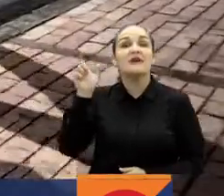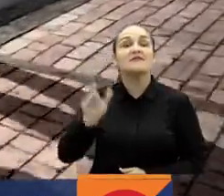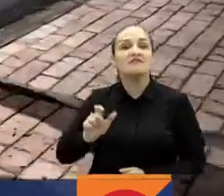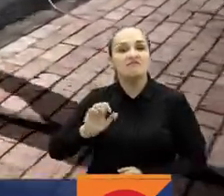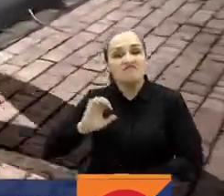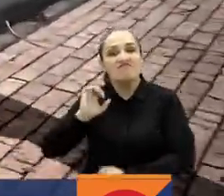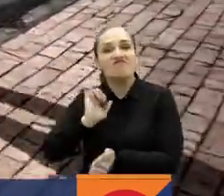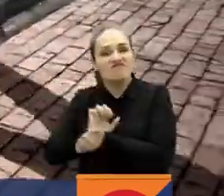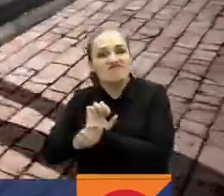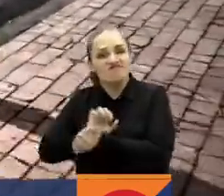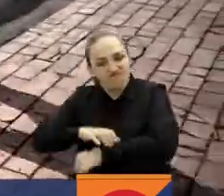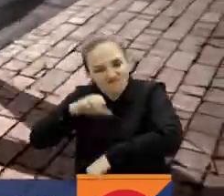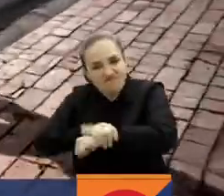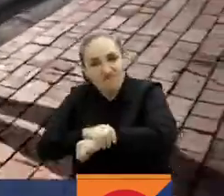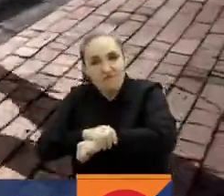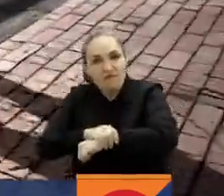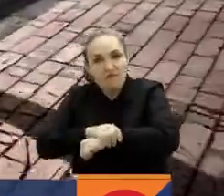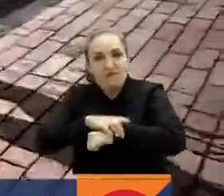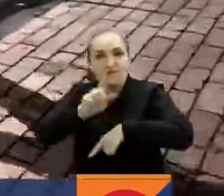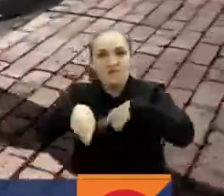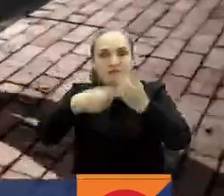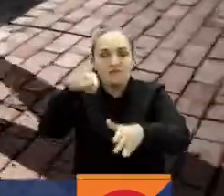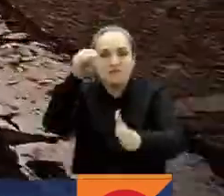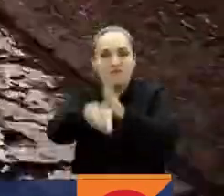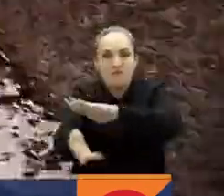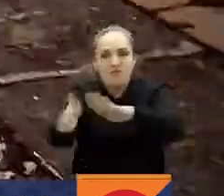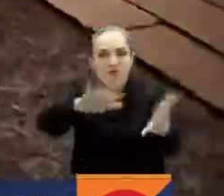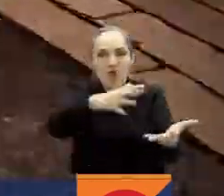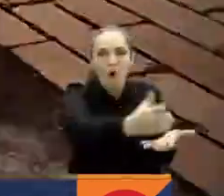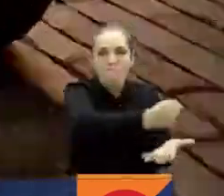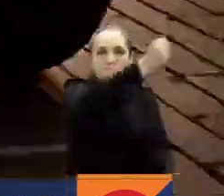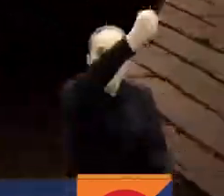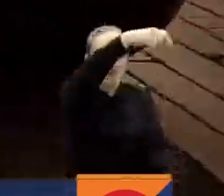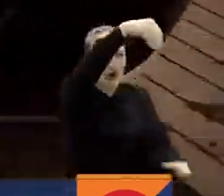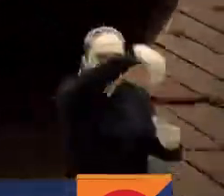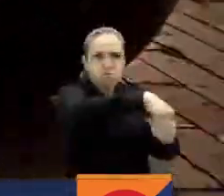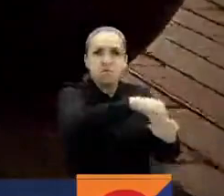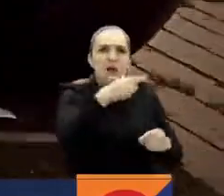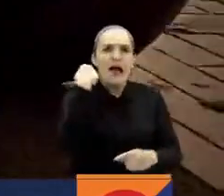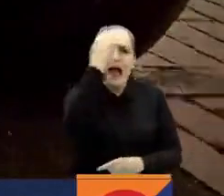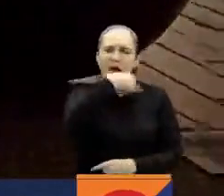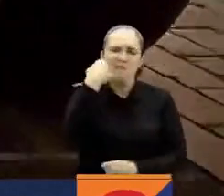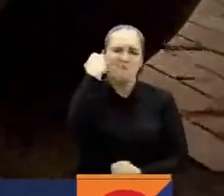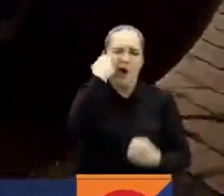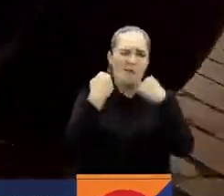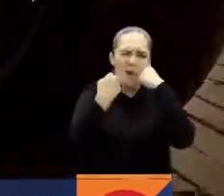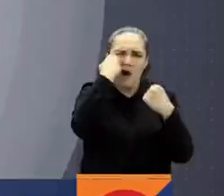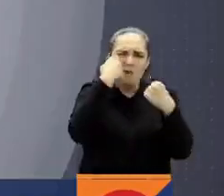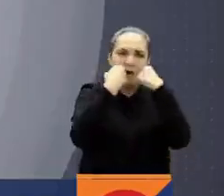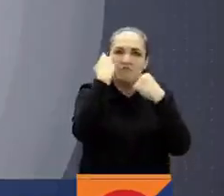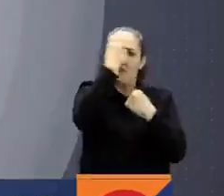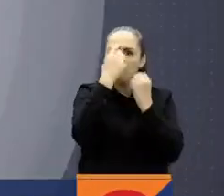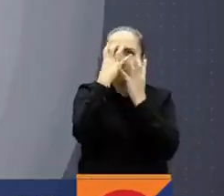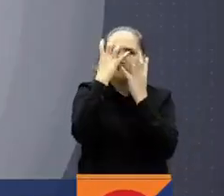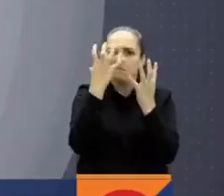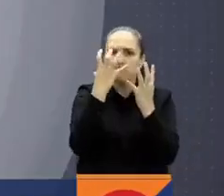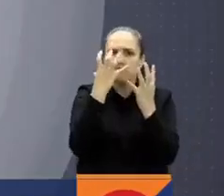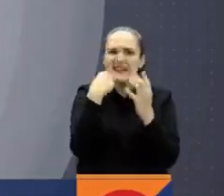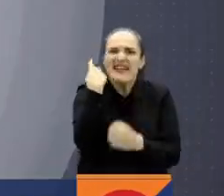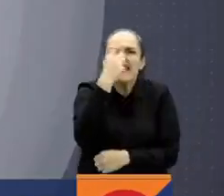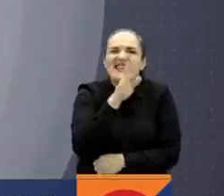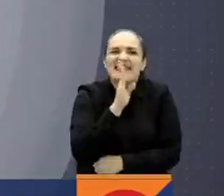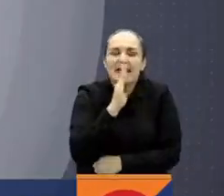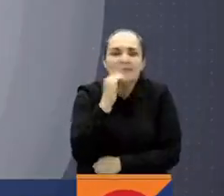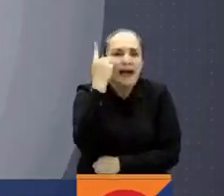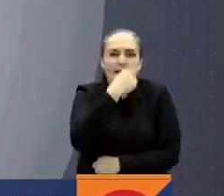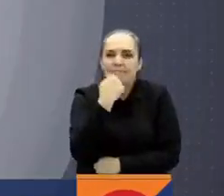Los torturados, que luego aparecieron metidos en bolsas, recibieron golpes tan letales en la cara que fue difícil su identificación. En julio